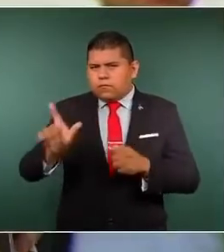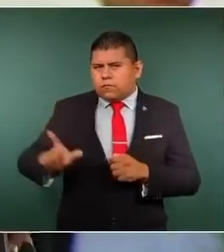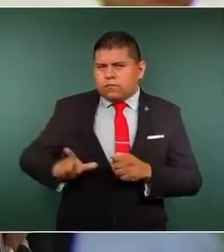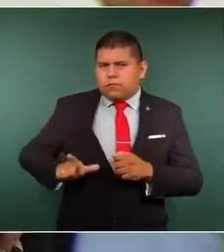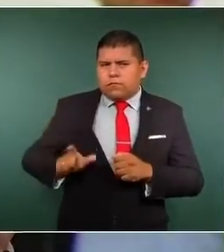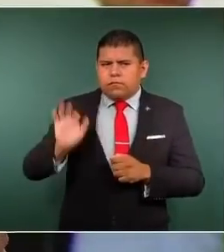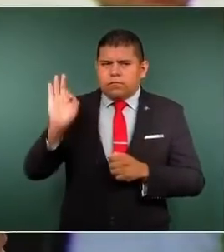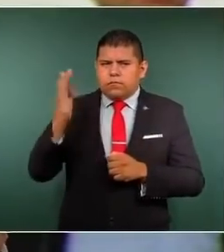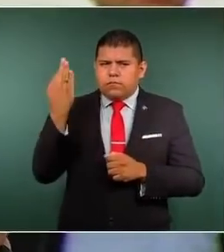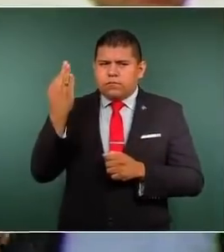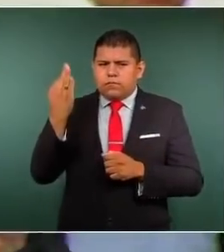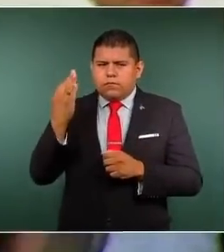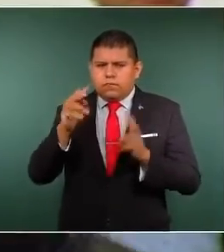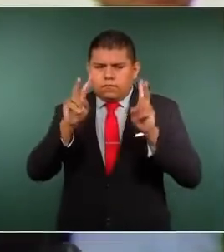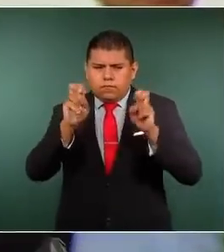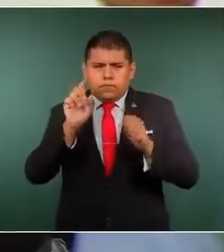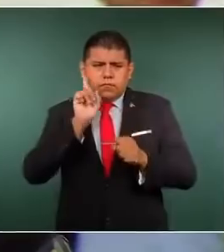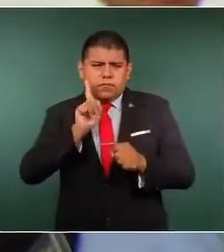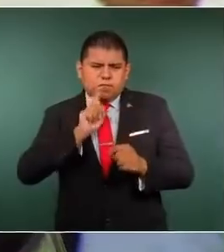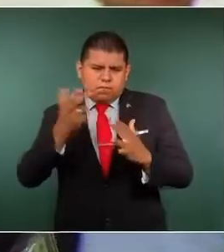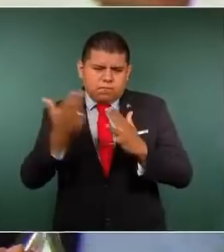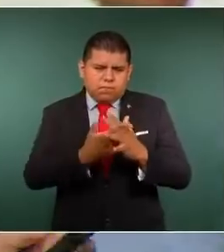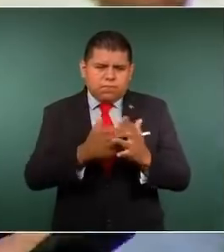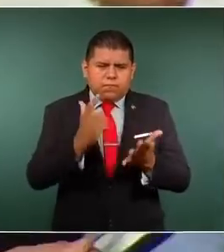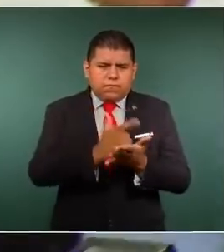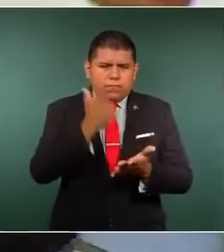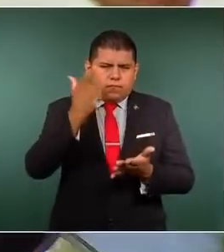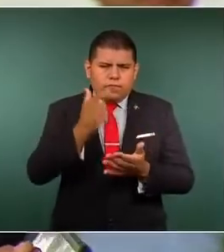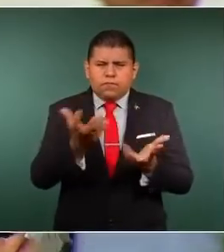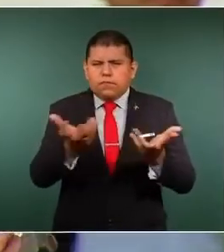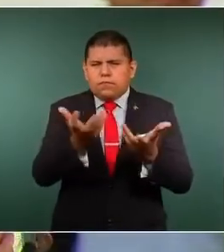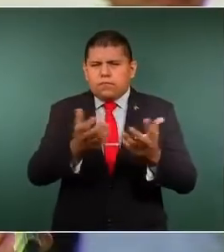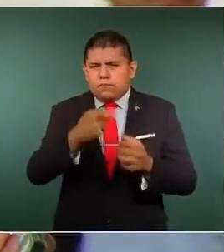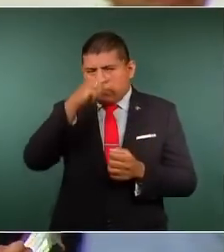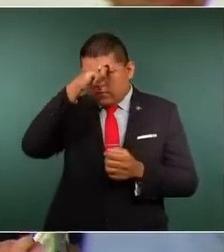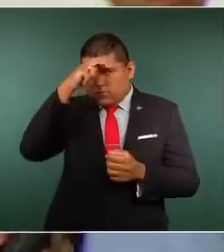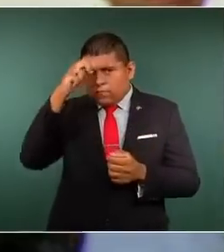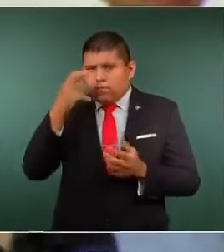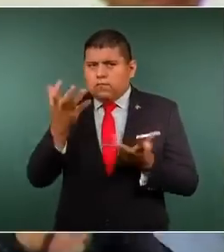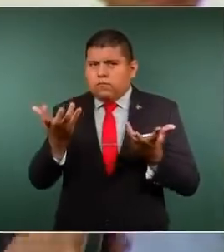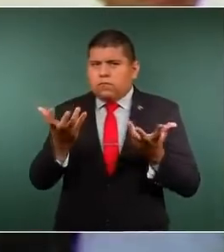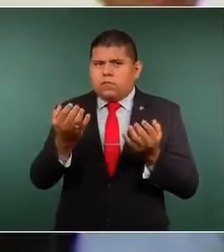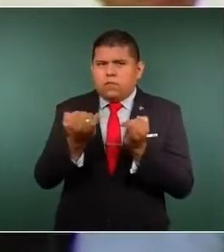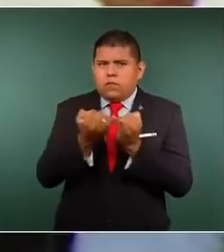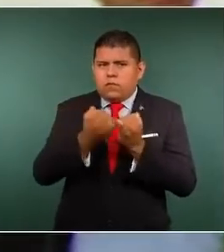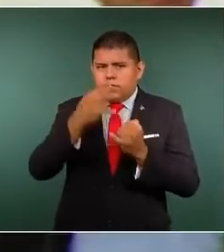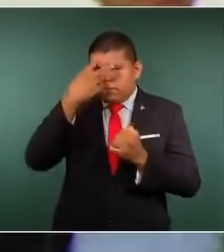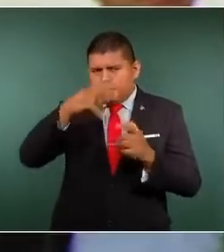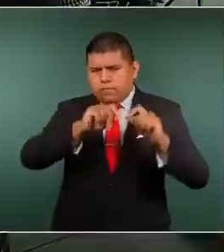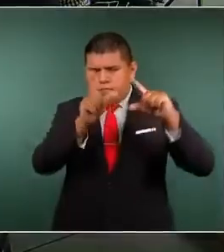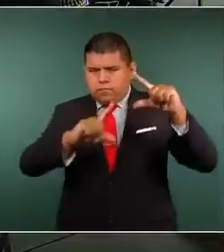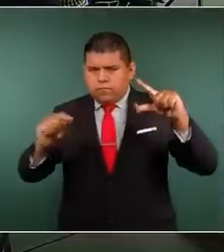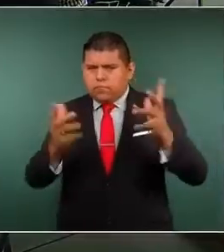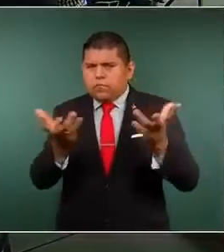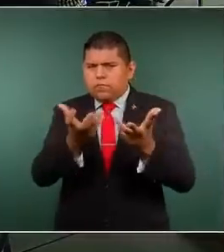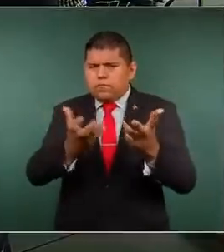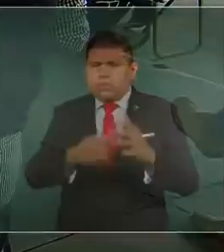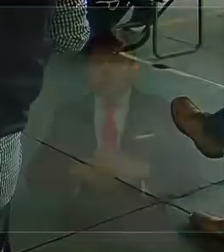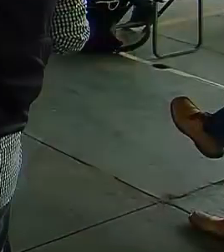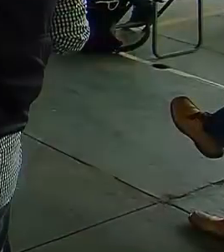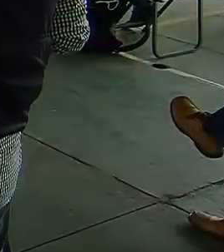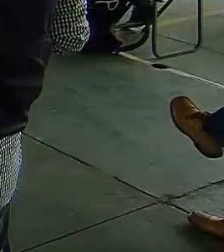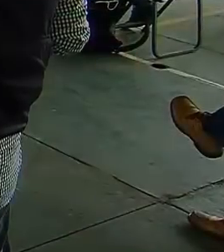específicamente en este tema no nada más en nayarit también quisiera escucharlo sino en el resto del país en todo el país